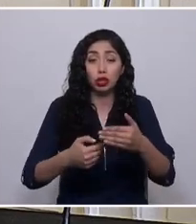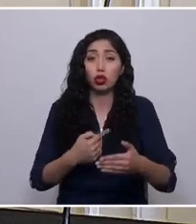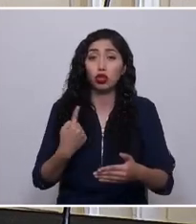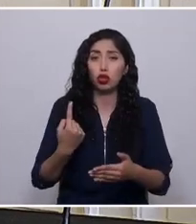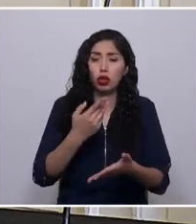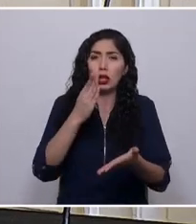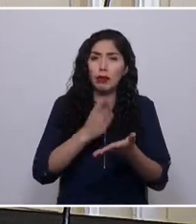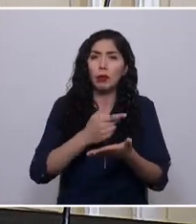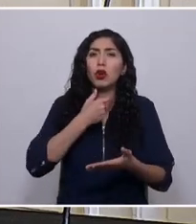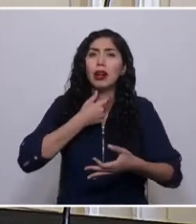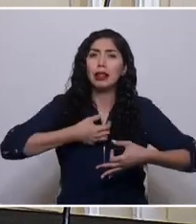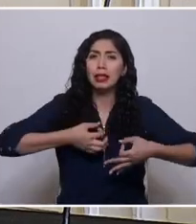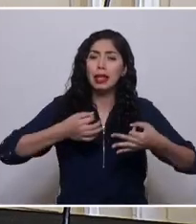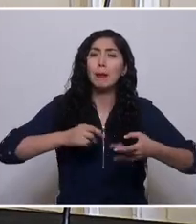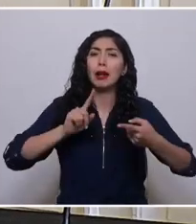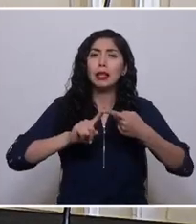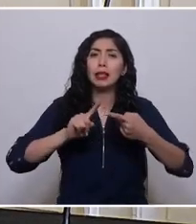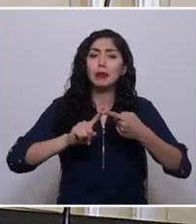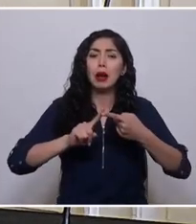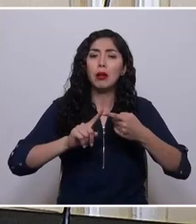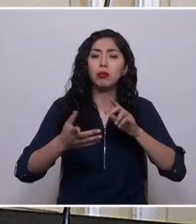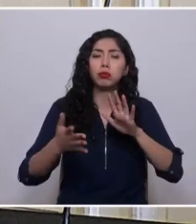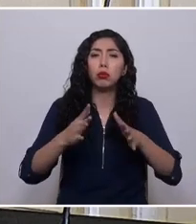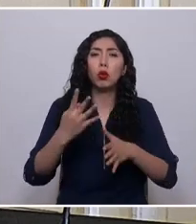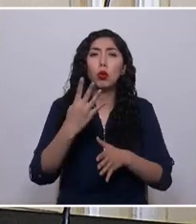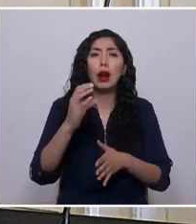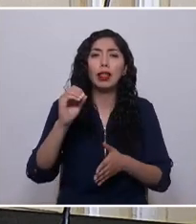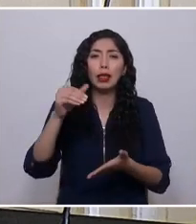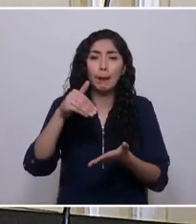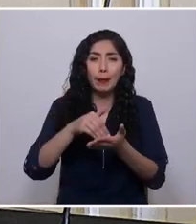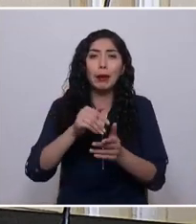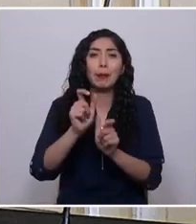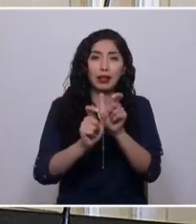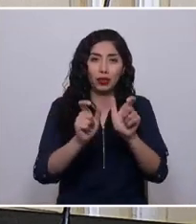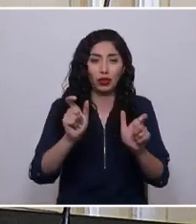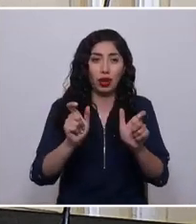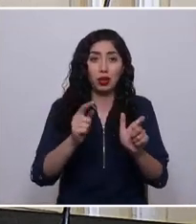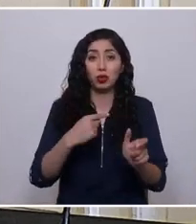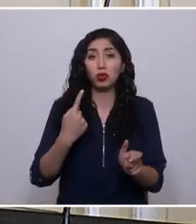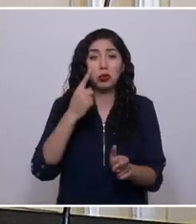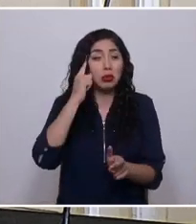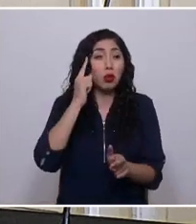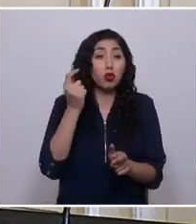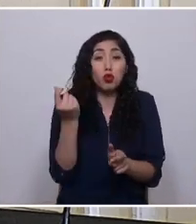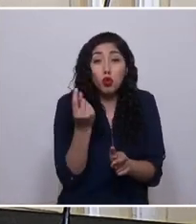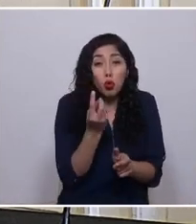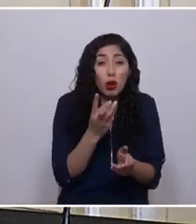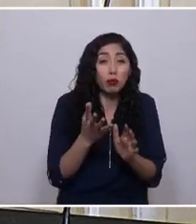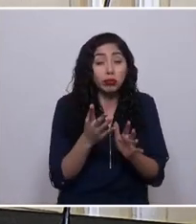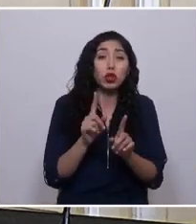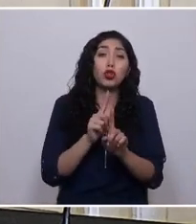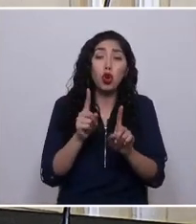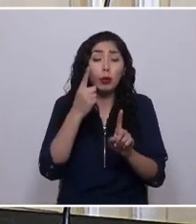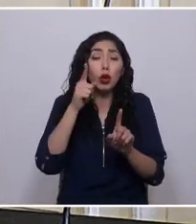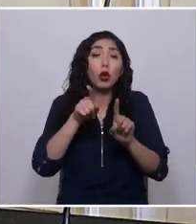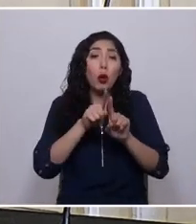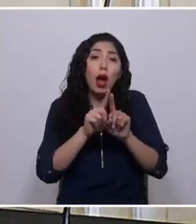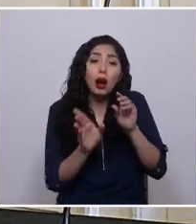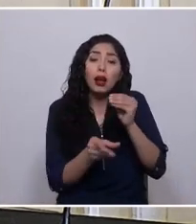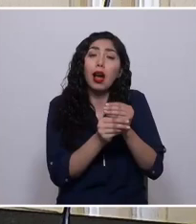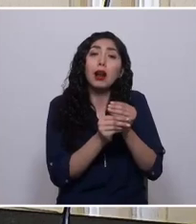que participen cerca de 40.000 personas. Nosotros preferimos no dar un número, pero sí establecer este principio